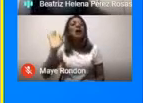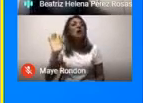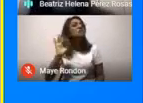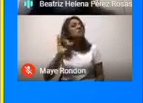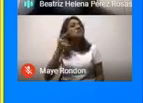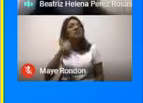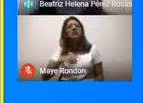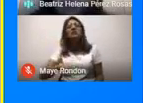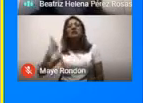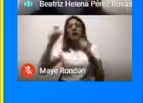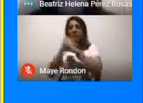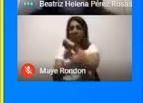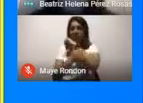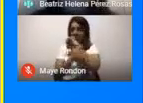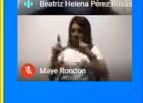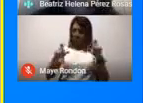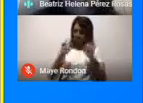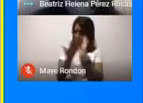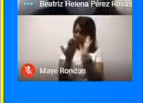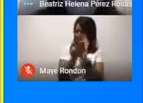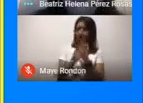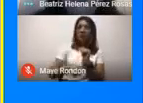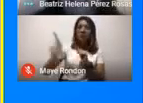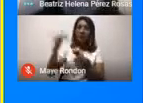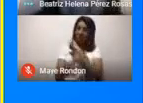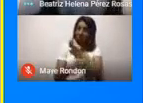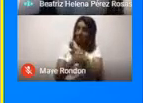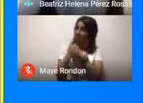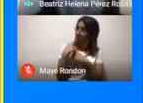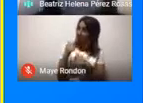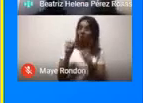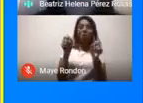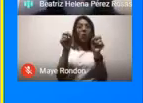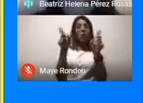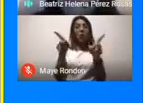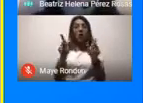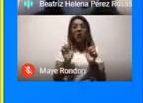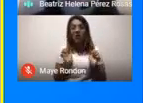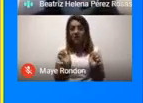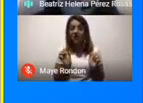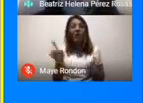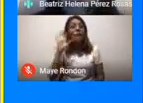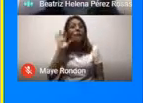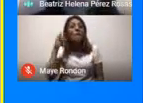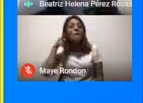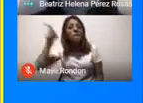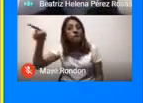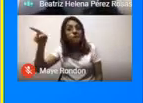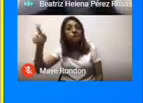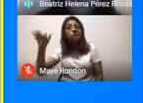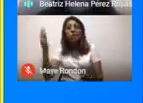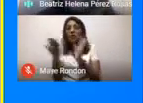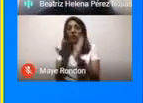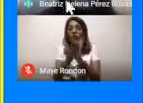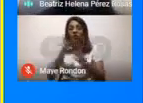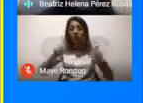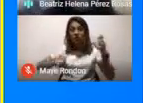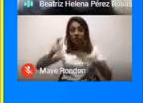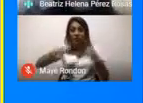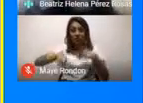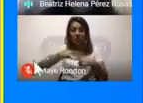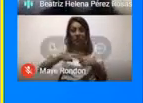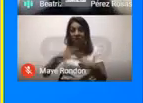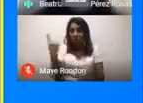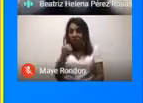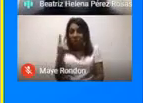va a ir de paseo. Ok, el que está sentado hoy en una banca estudiando turismo se da cuenta que no es